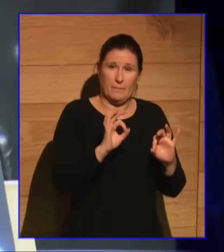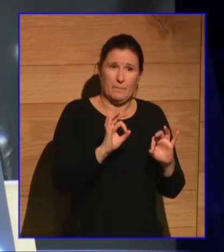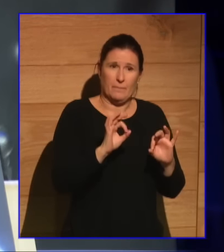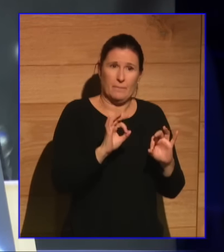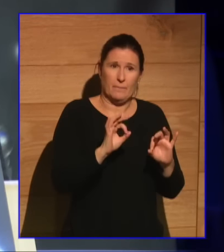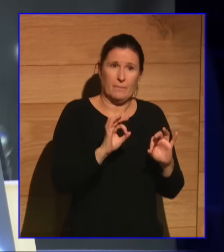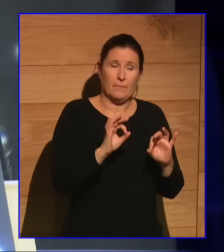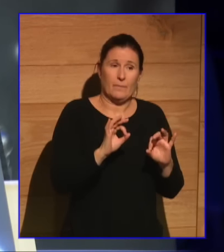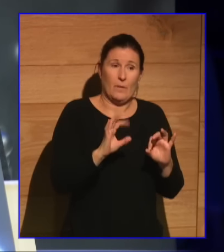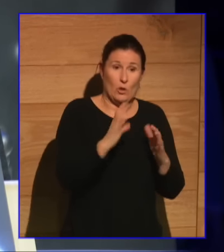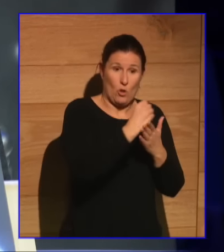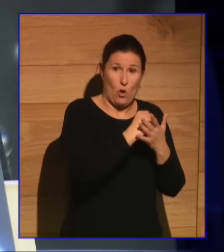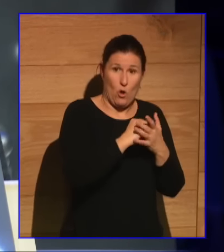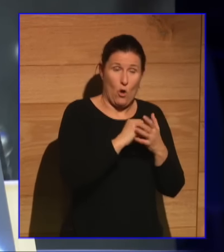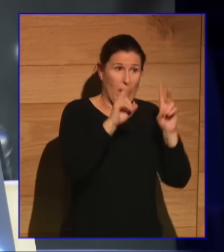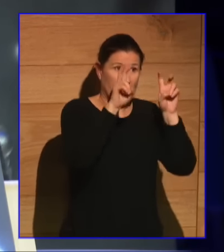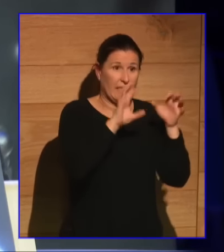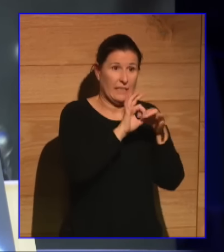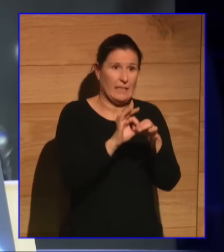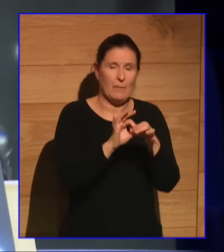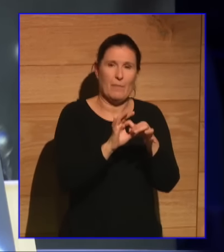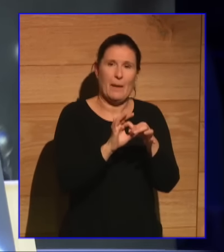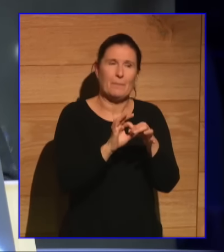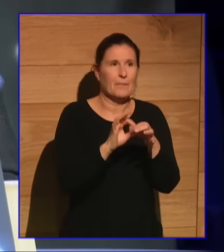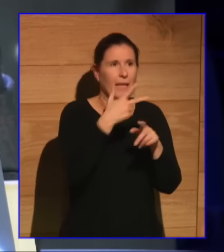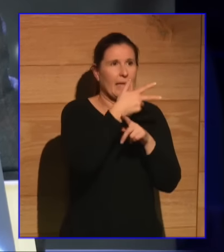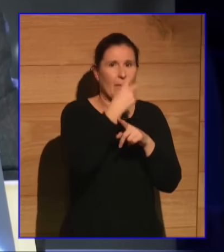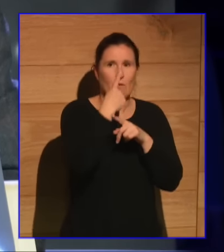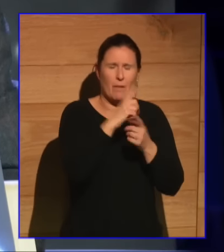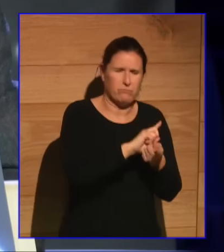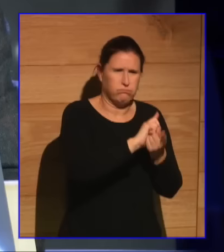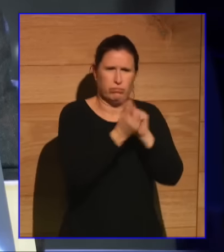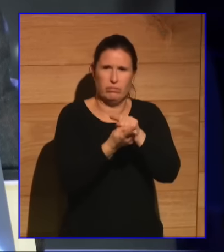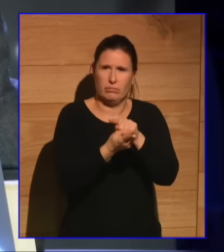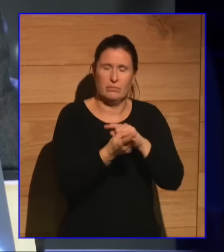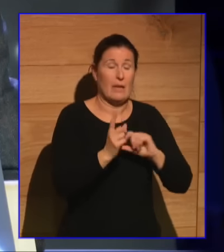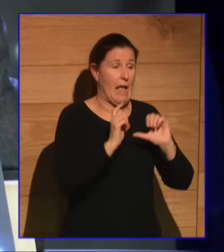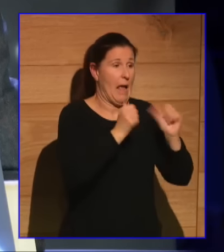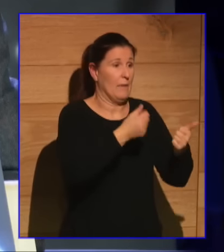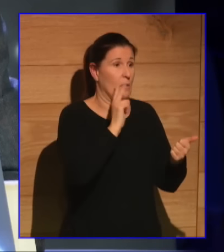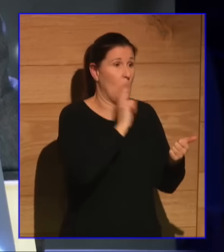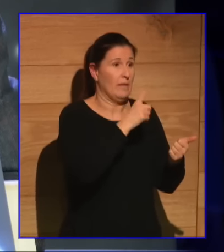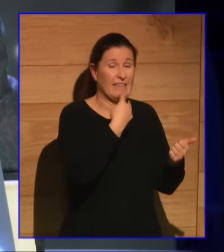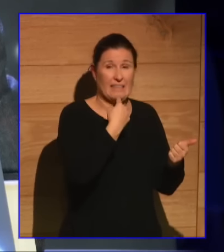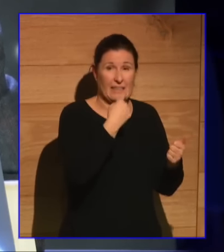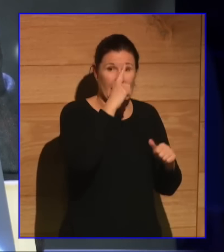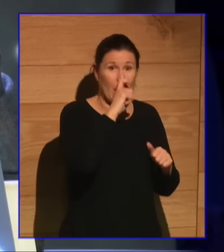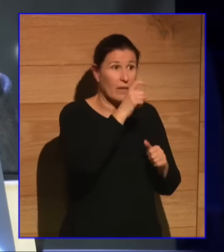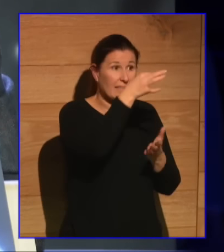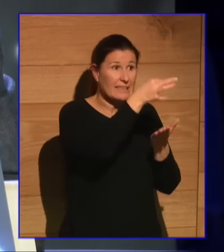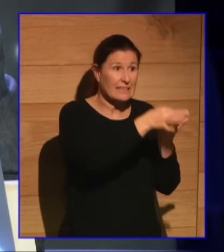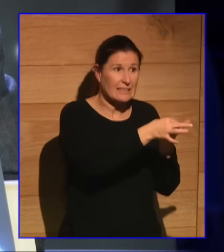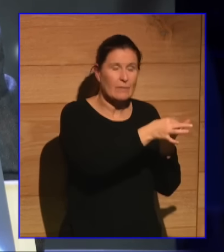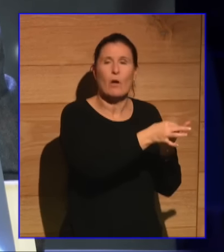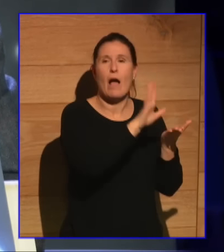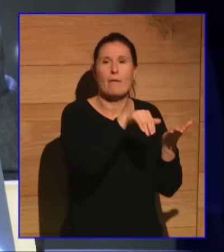todo este rodeo por la vía de servicio era para hablar del cambio drástico de imagen entre una y otra. Es decir, al principio ves que el otro dice, ¿te acuerdas que había una isla? Pues